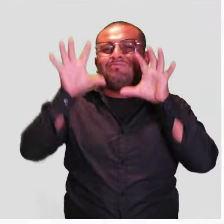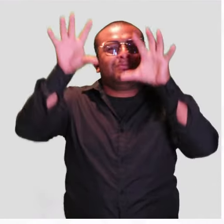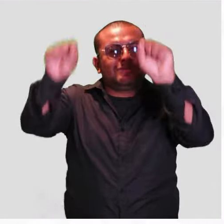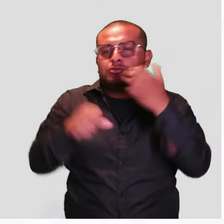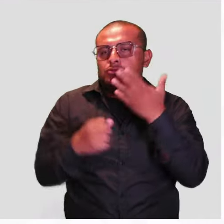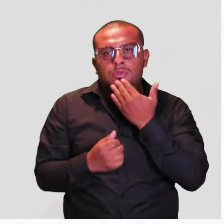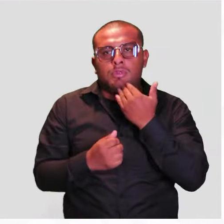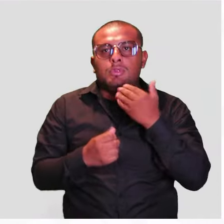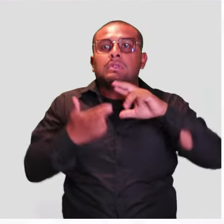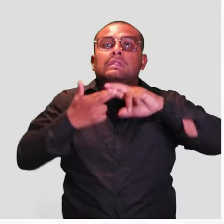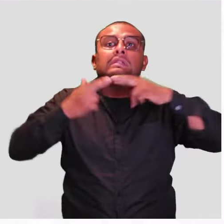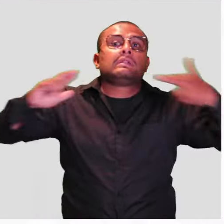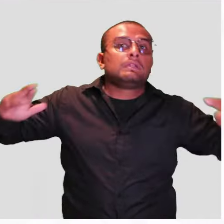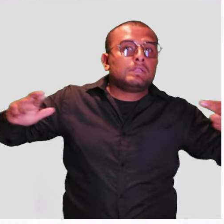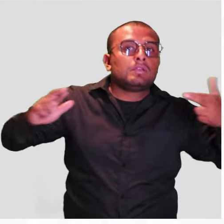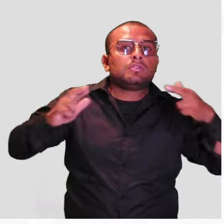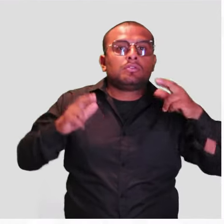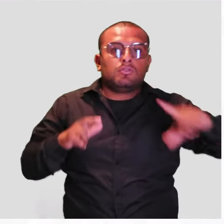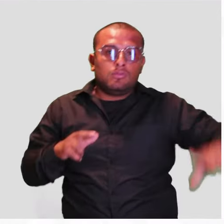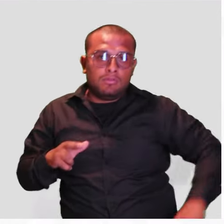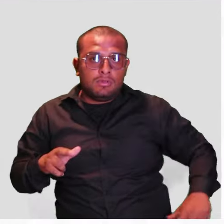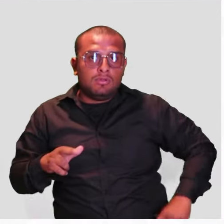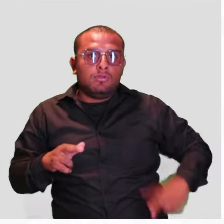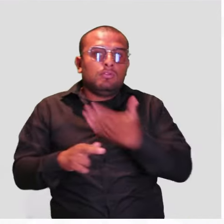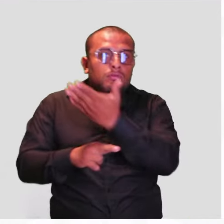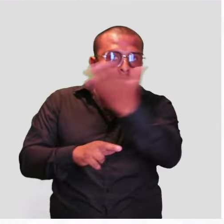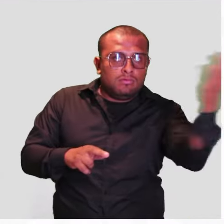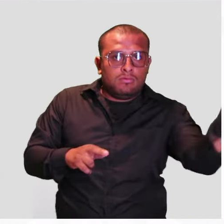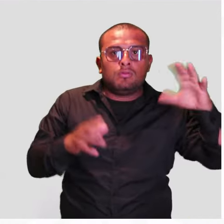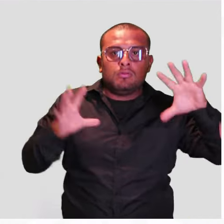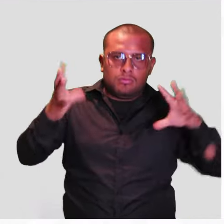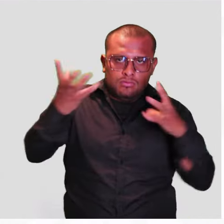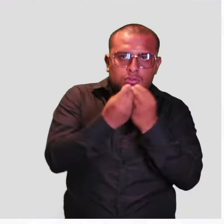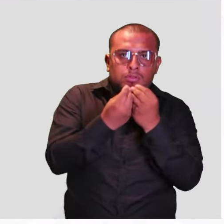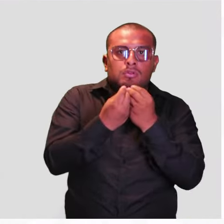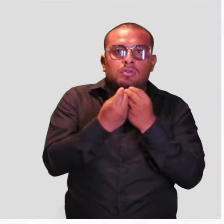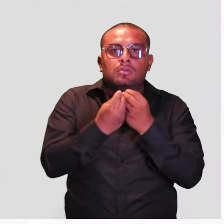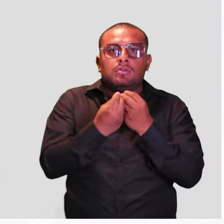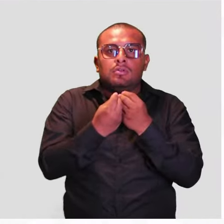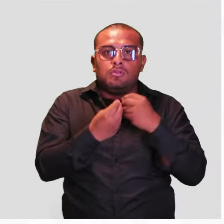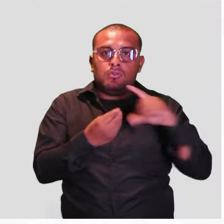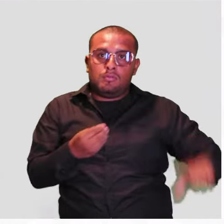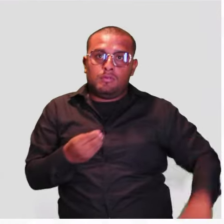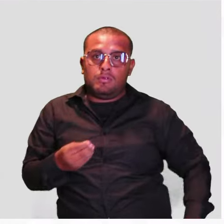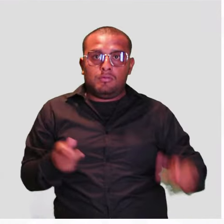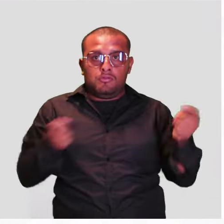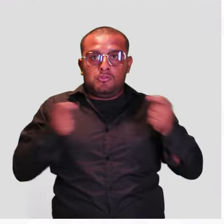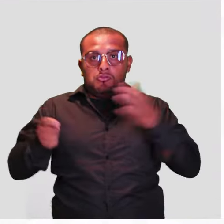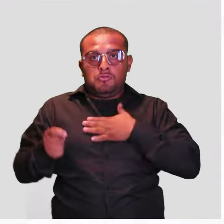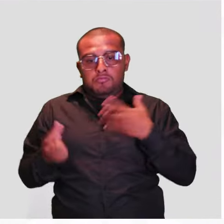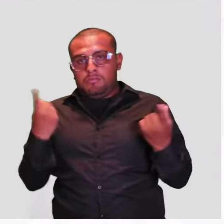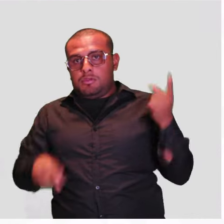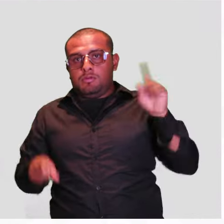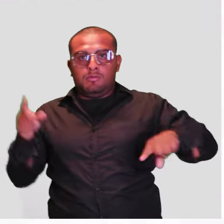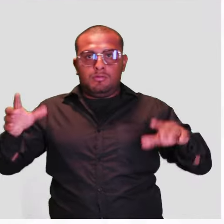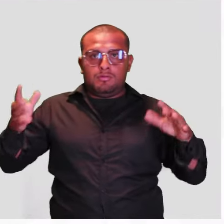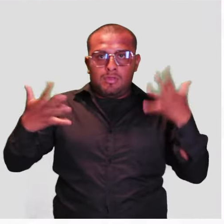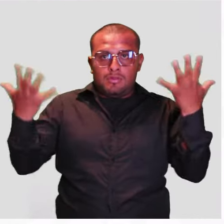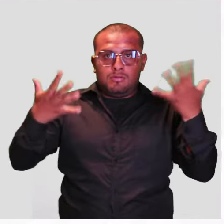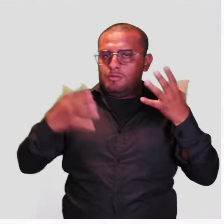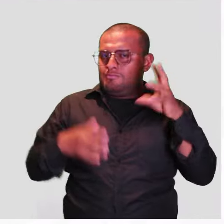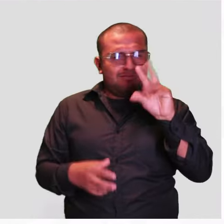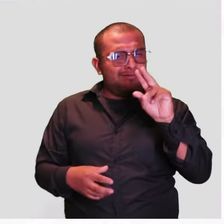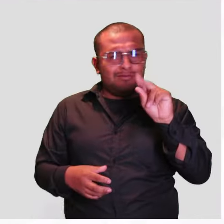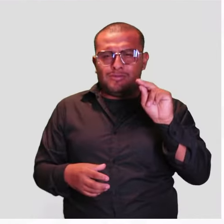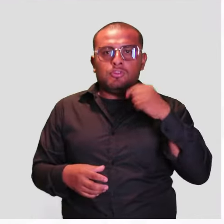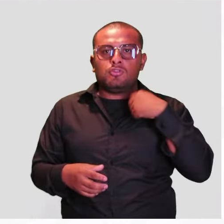gobierno-pueblo. Nada de que somos el gobierno y hacemos lo que queremos nosotros. Nunca de los nunca. Ahora el pueblo